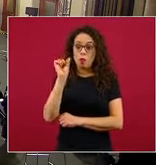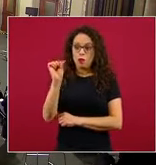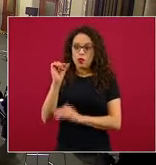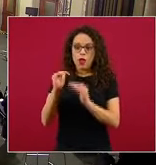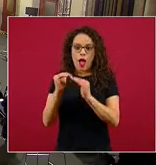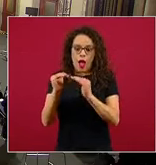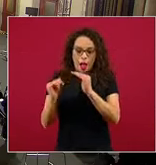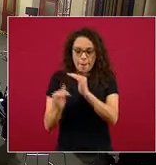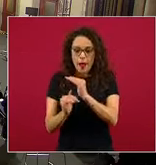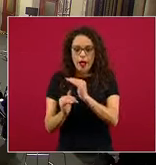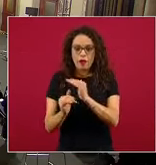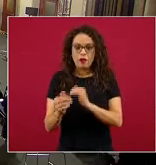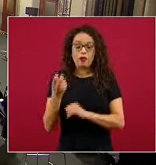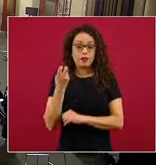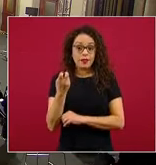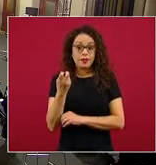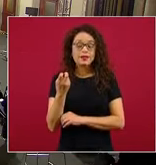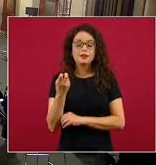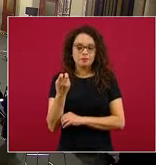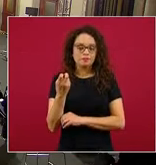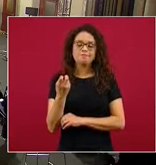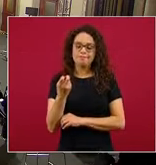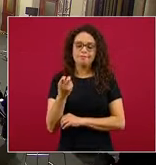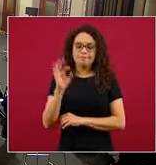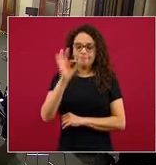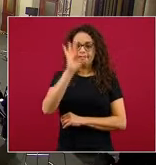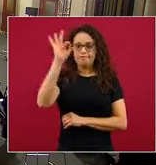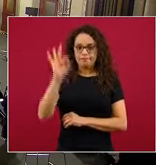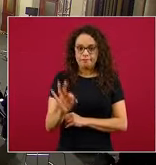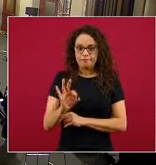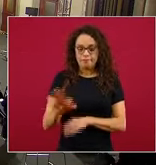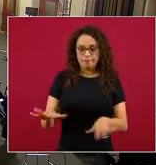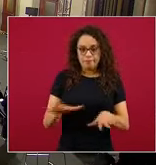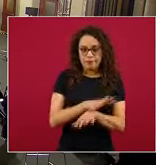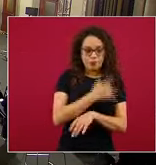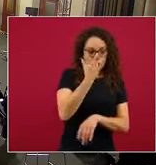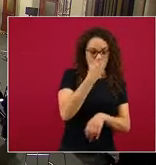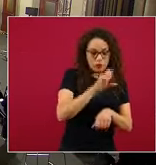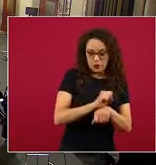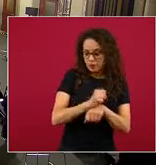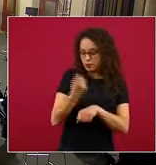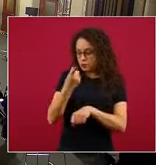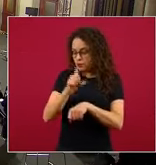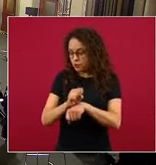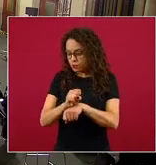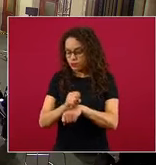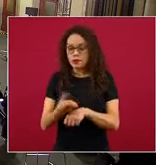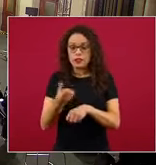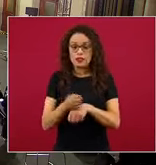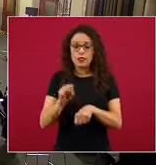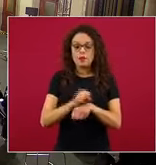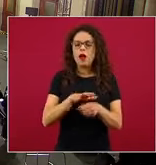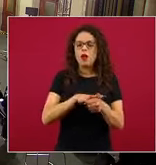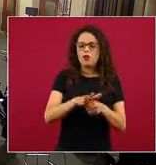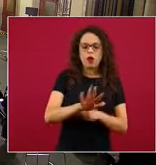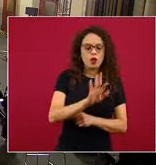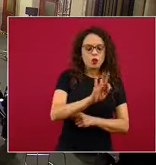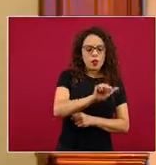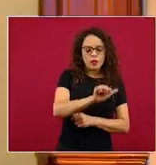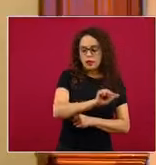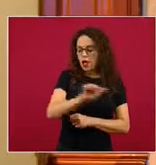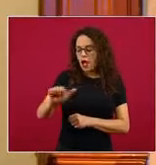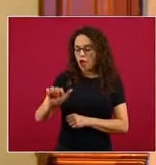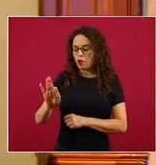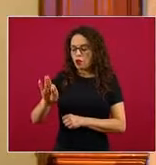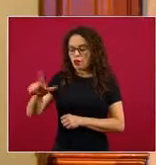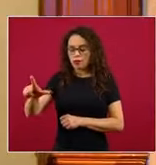porcentual, situando entonces este porcentaje de cambio entre una semana y otra, específicamente entre la 46 y la 47,